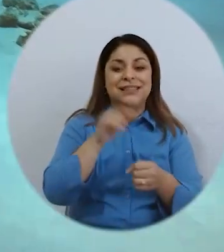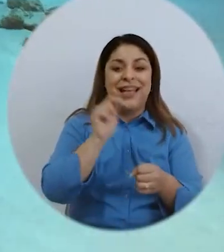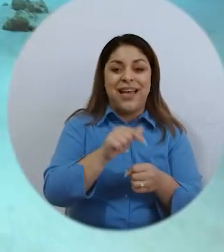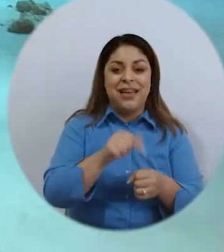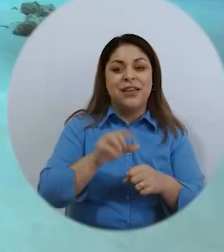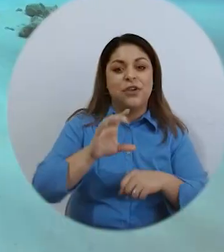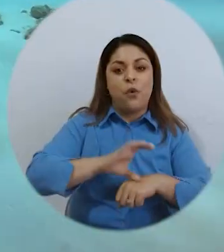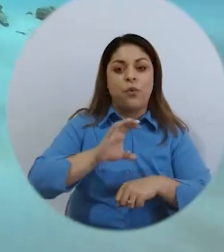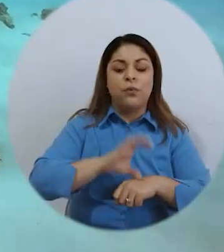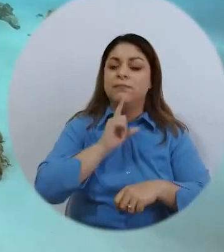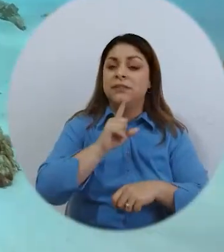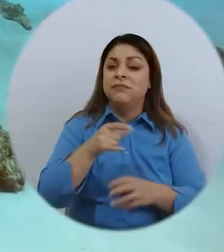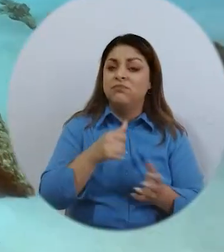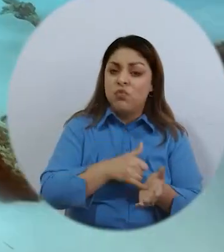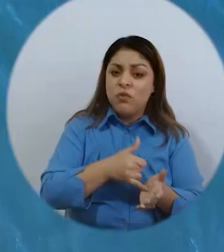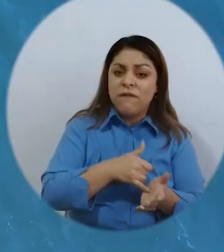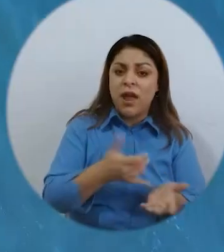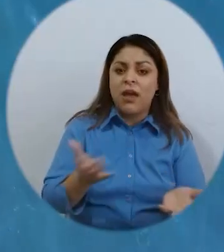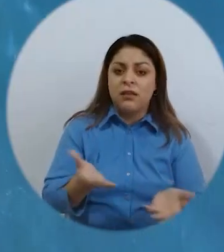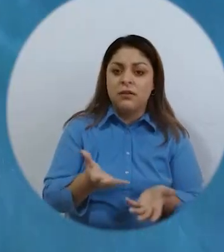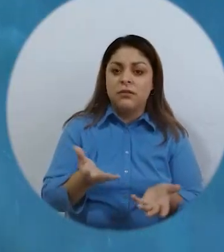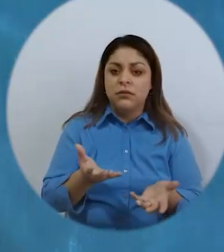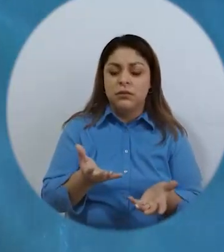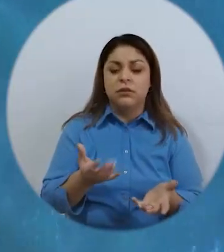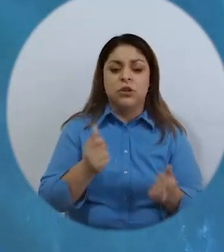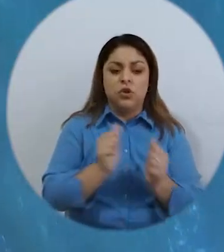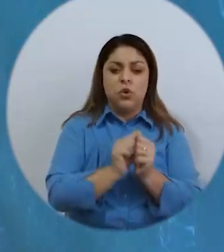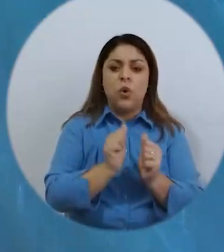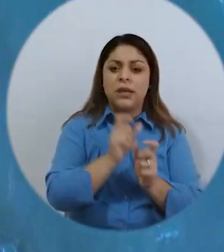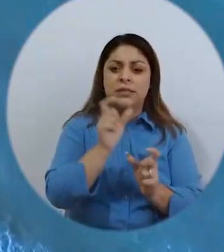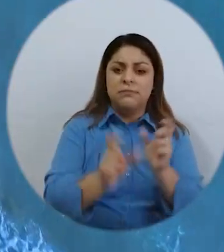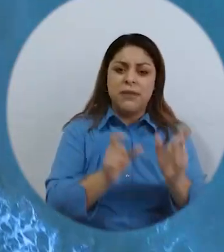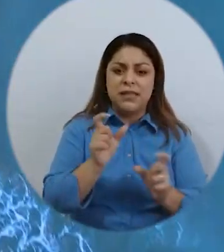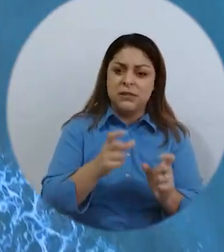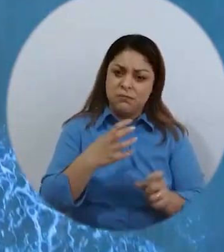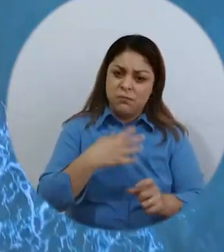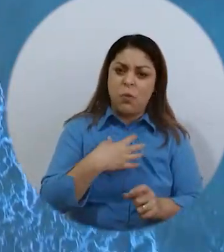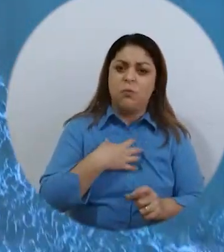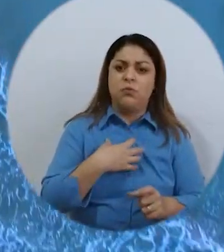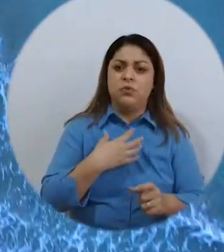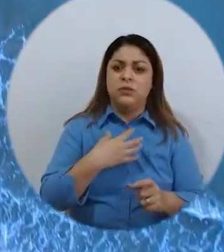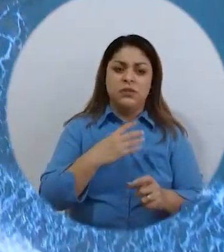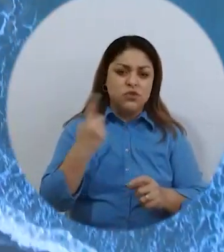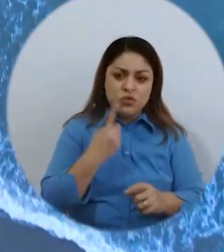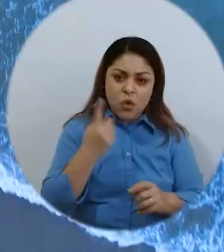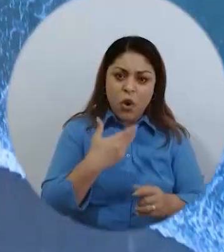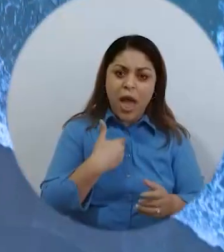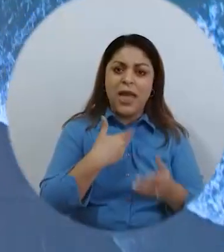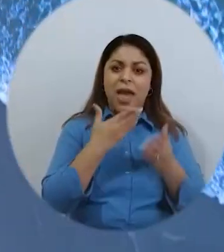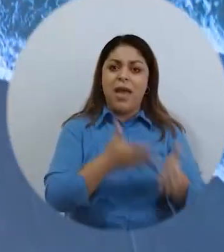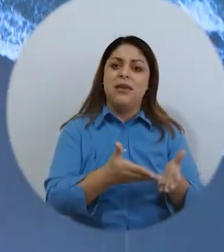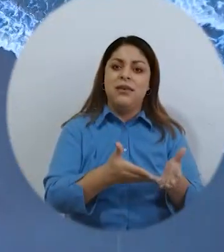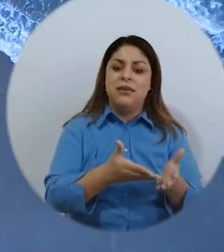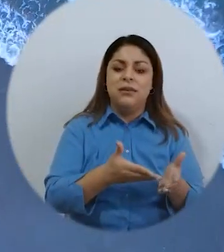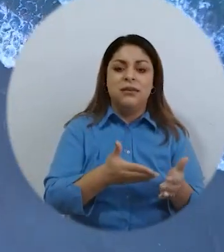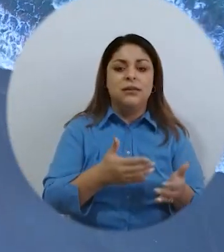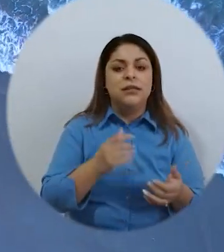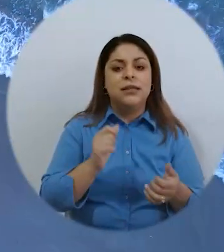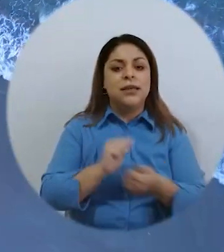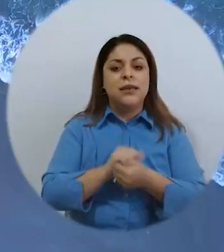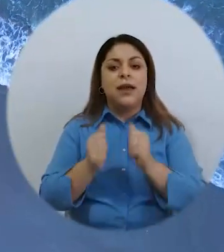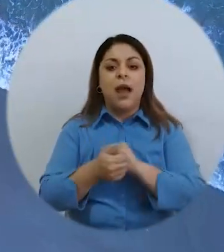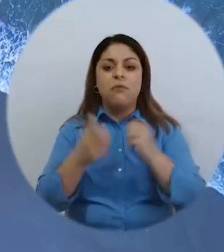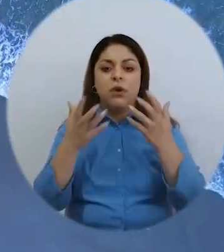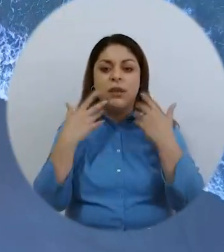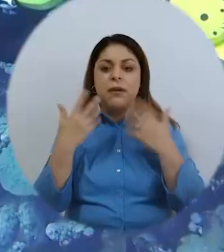isla, siendo la isla un ecosistema tan frágil, ¿verdad? Con especies endémicas que les llamamos especies que solo existen ahí. El